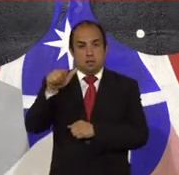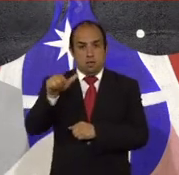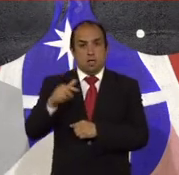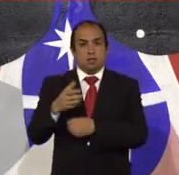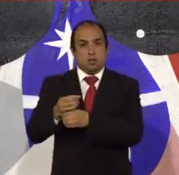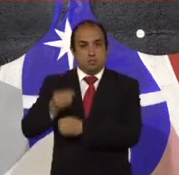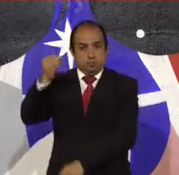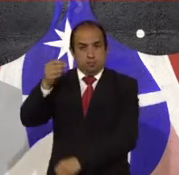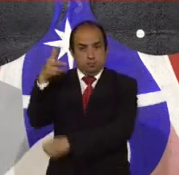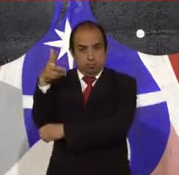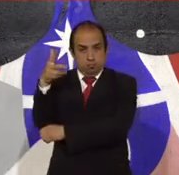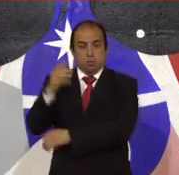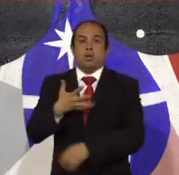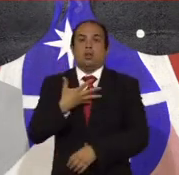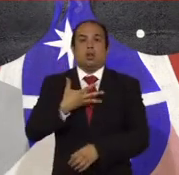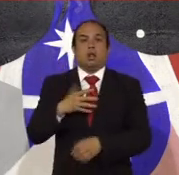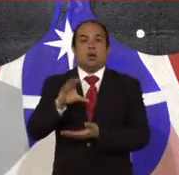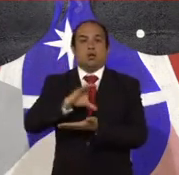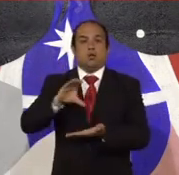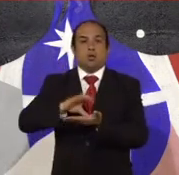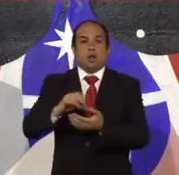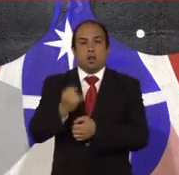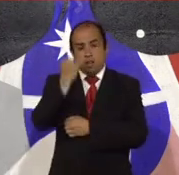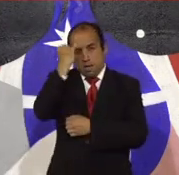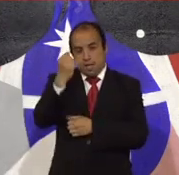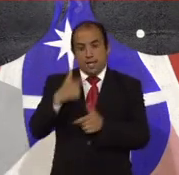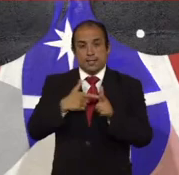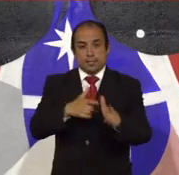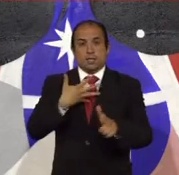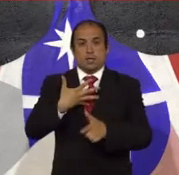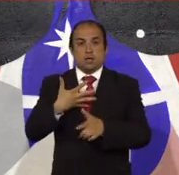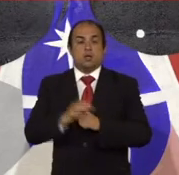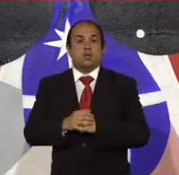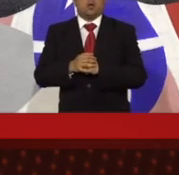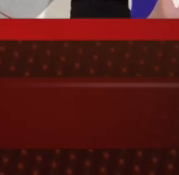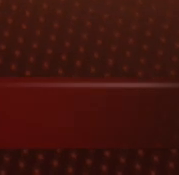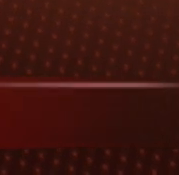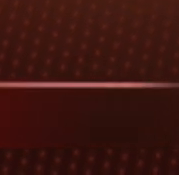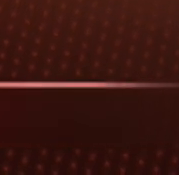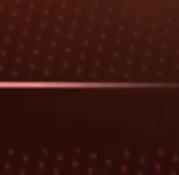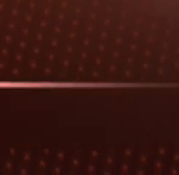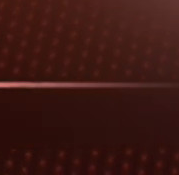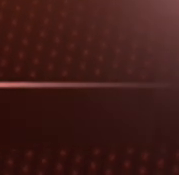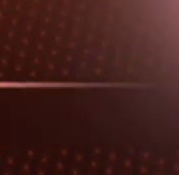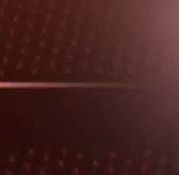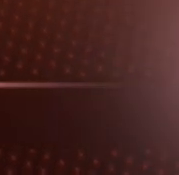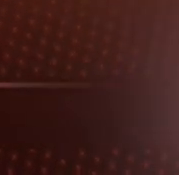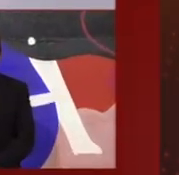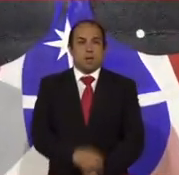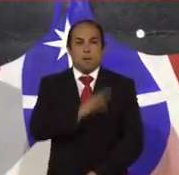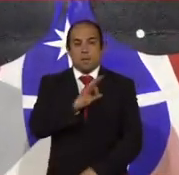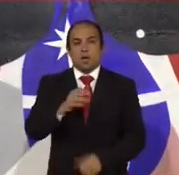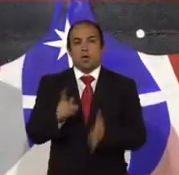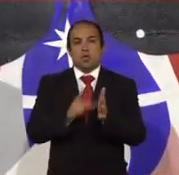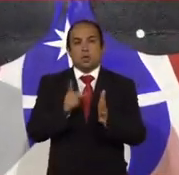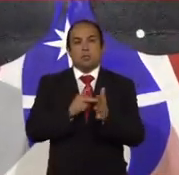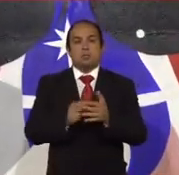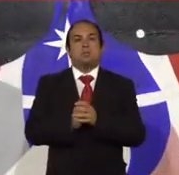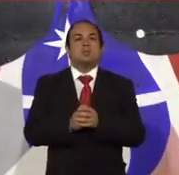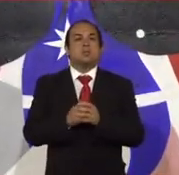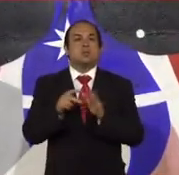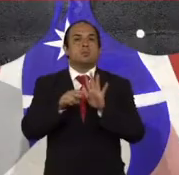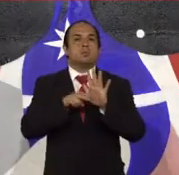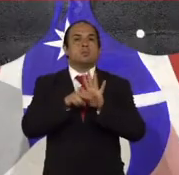contaba la colonia. La idea es seguir teniendo la mayor cobertura posible. Si nos pueden pasar el video otra vez.